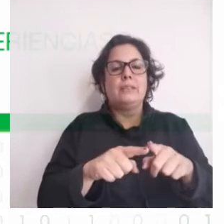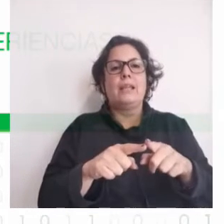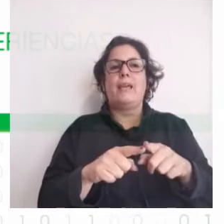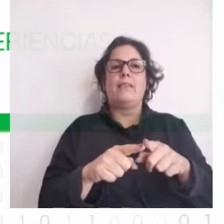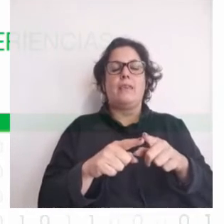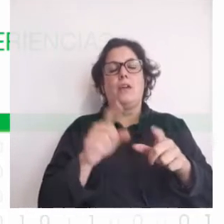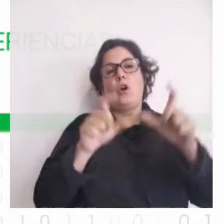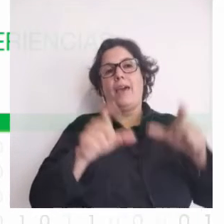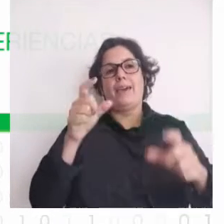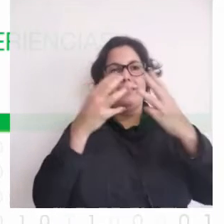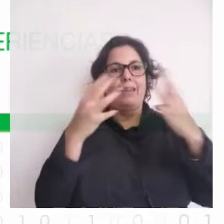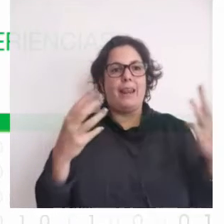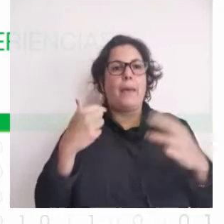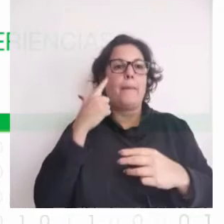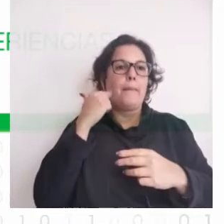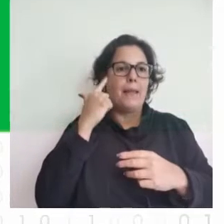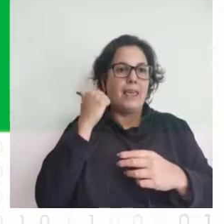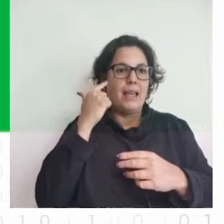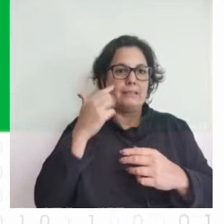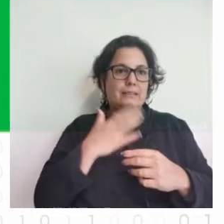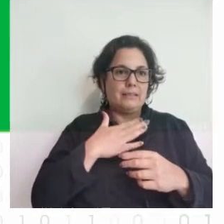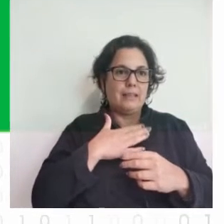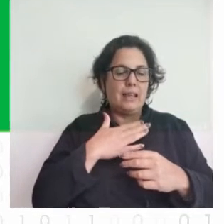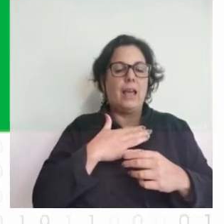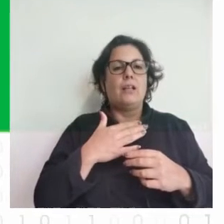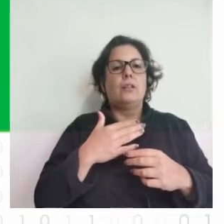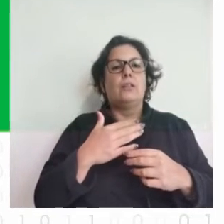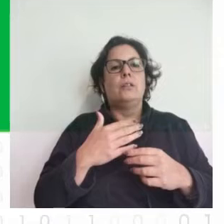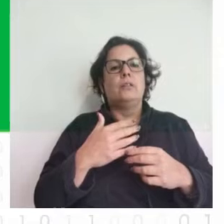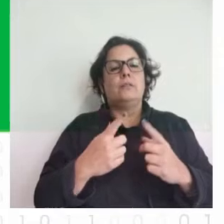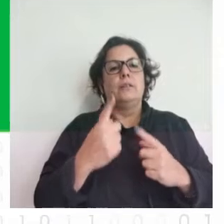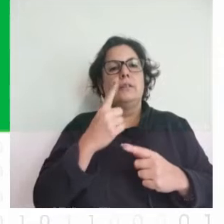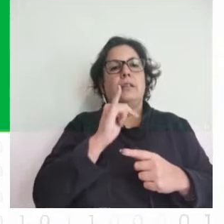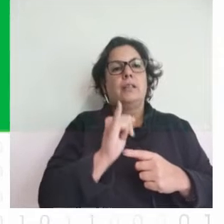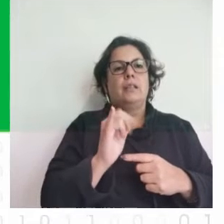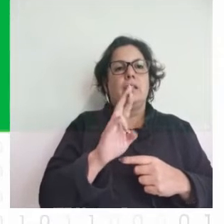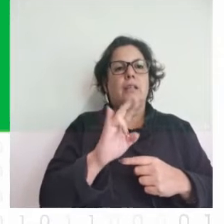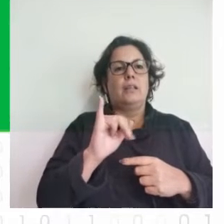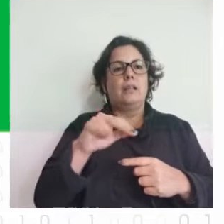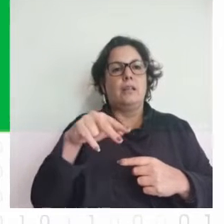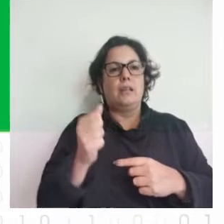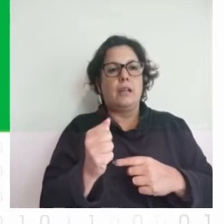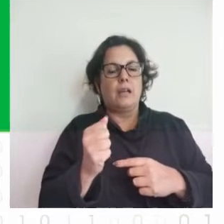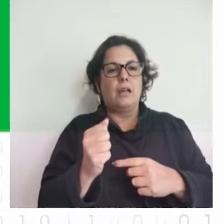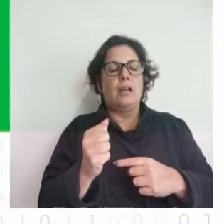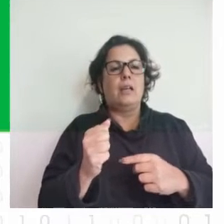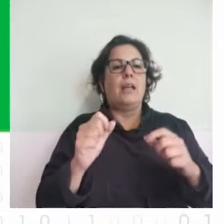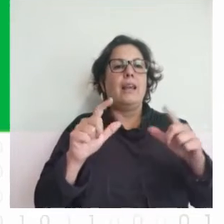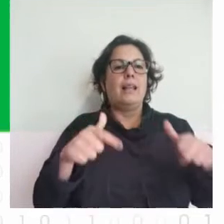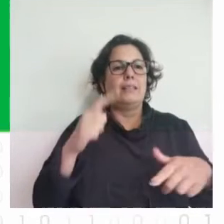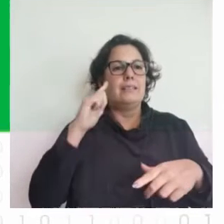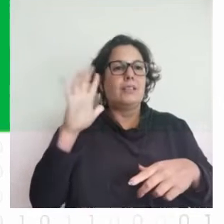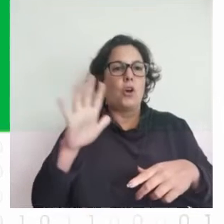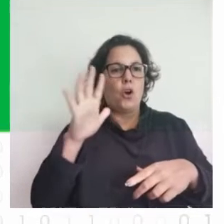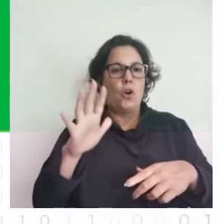audiencia nuestra experiencia. Me presento primero, mi nombre es Irina, soy licenciada en Psicología y